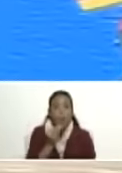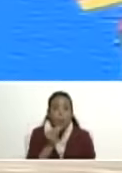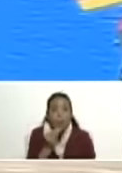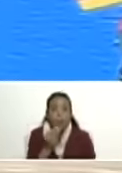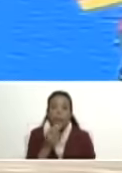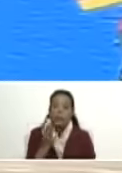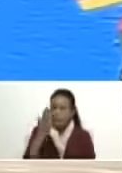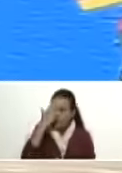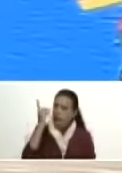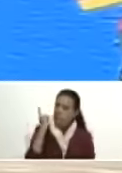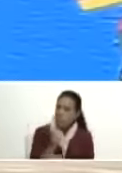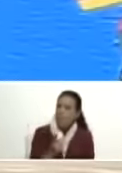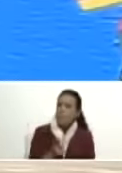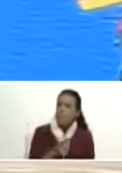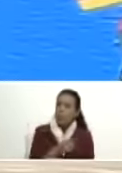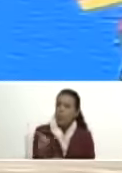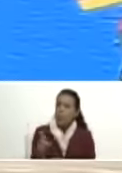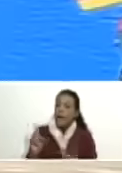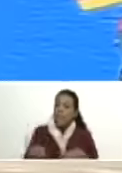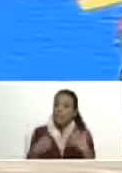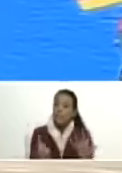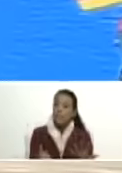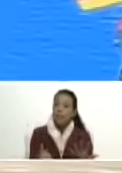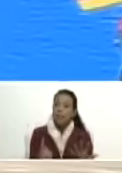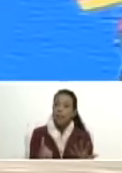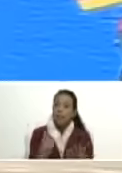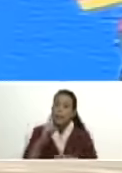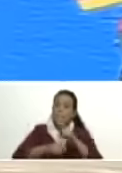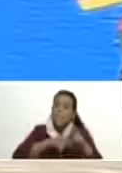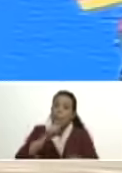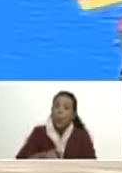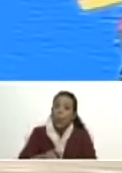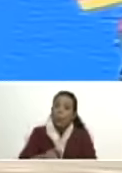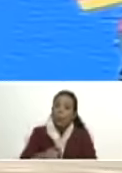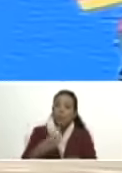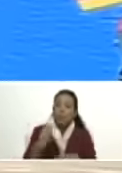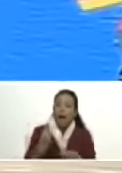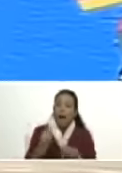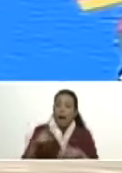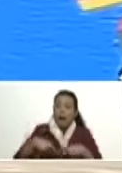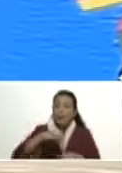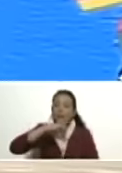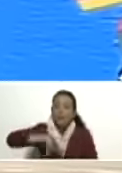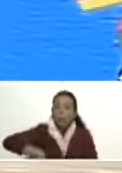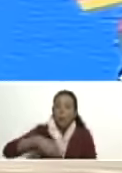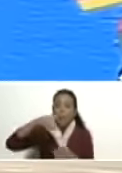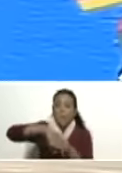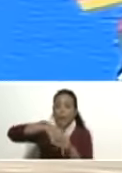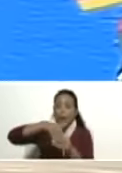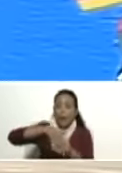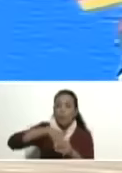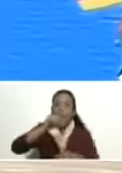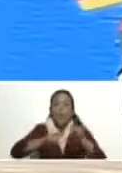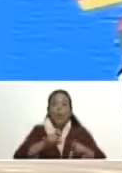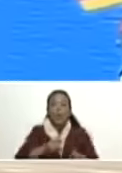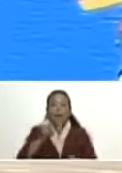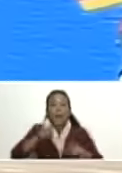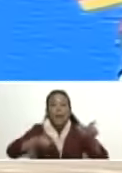repito, este es el séptimo referéndum nacional que se hace en la historia reciente de Venezuela.